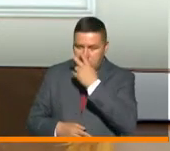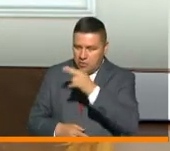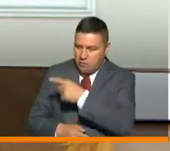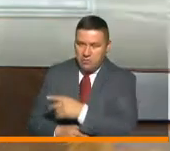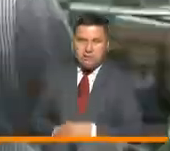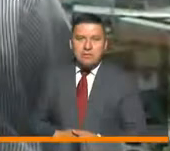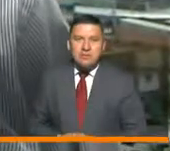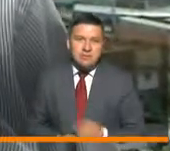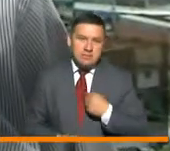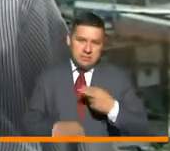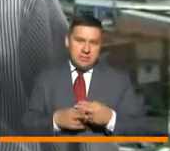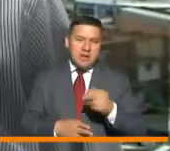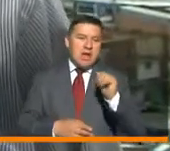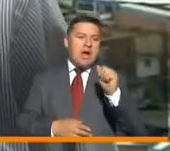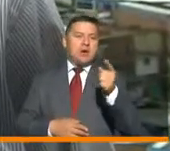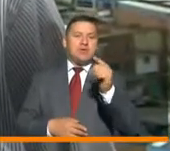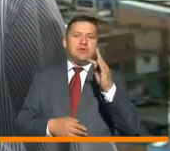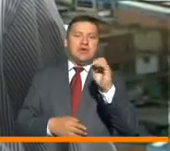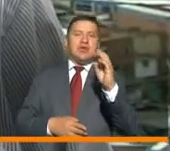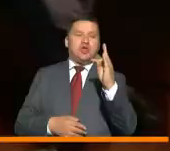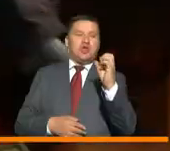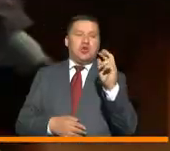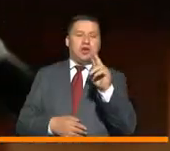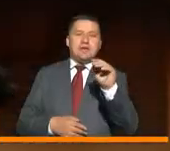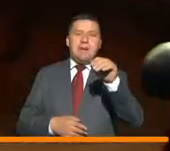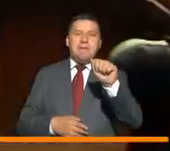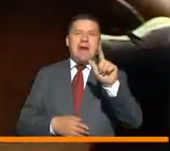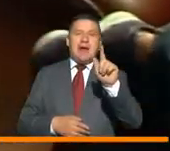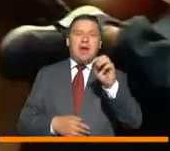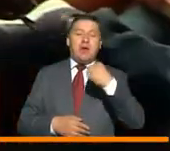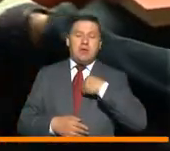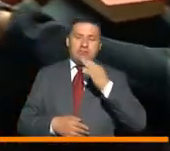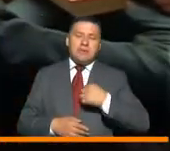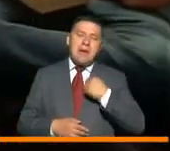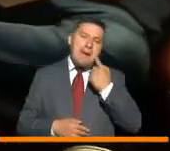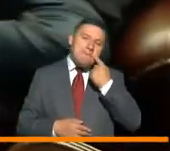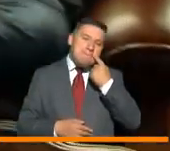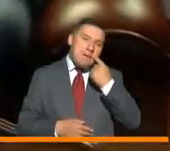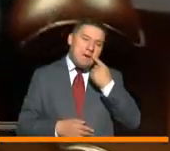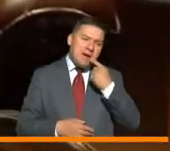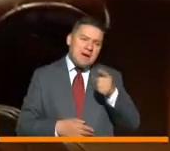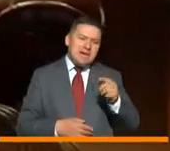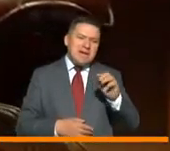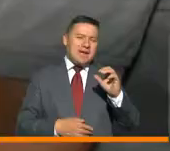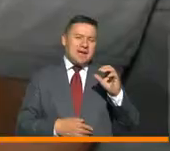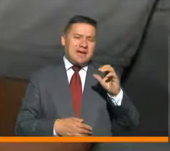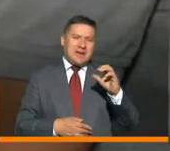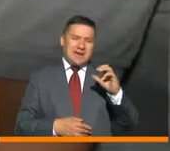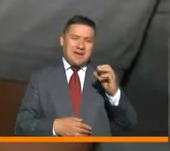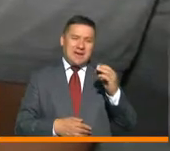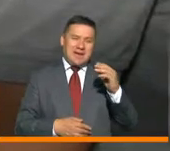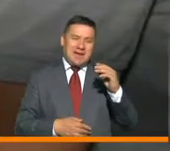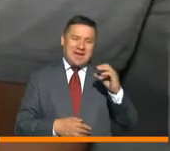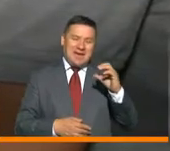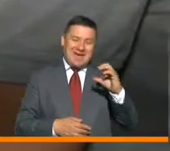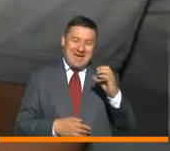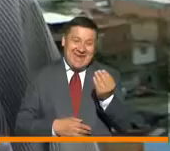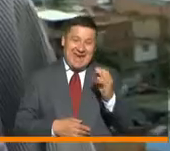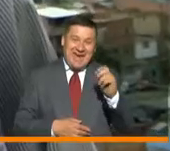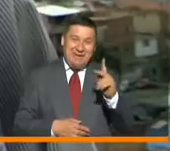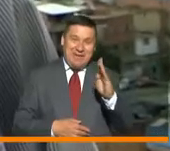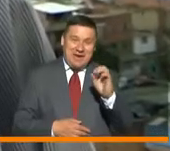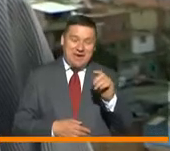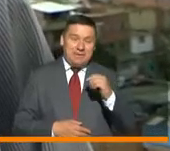hijos. Mi nombre es Agustín Torres Malagón, soy el papá de Kevin Sebastián Torres.